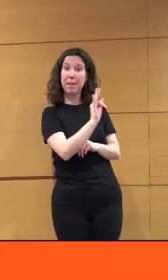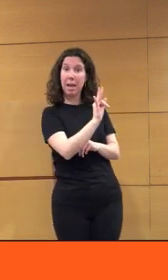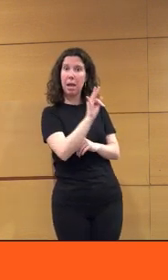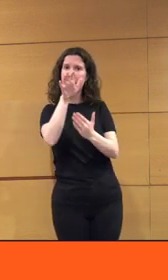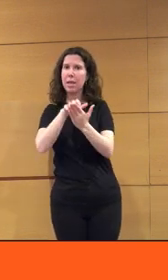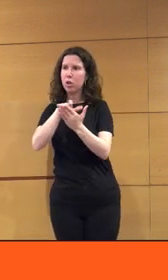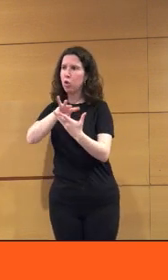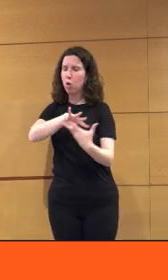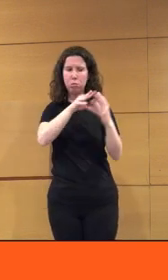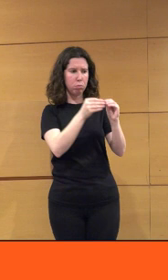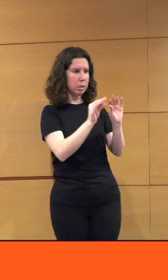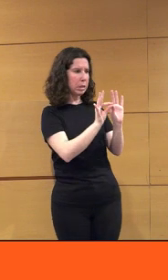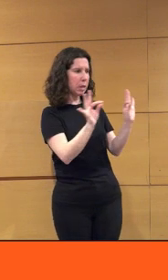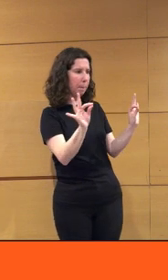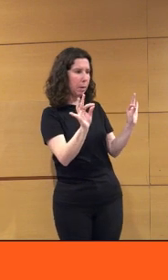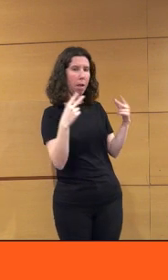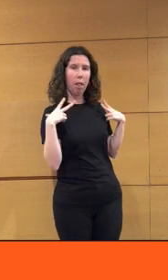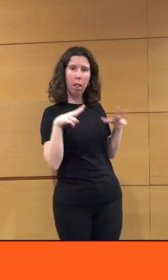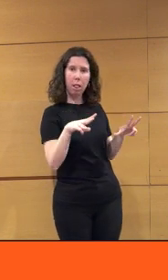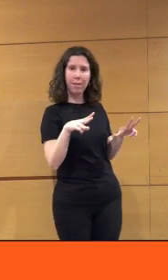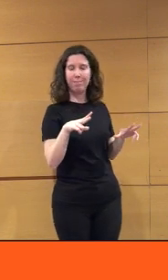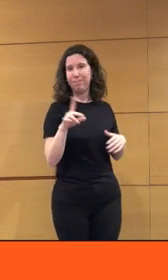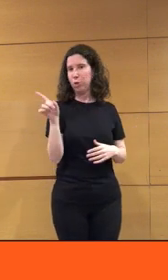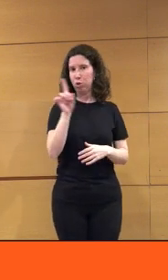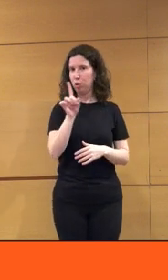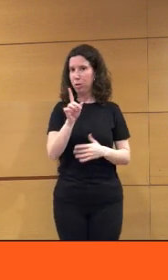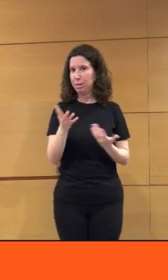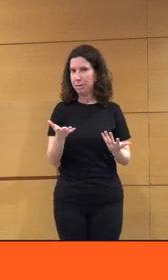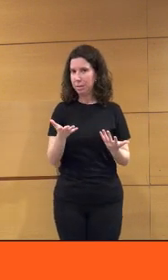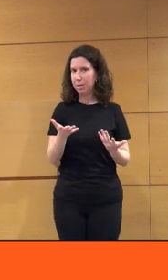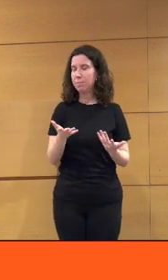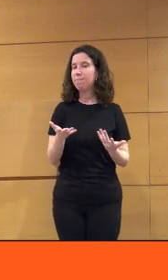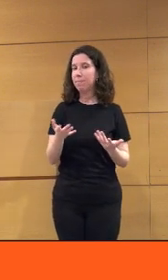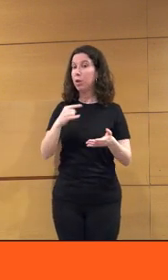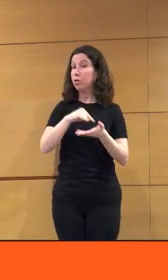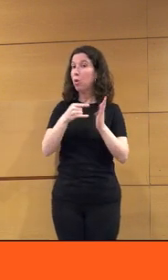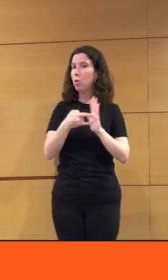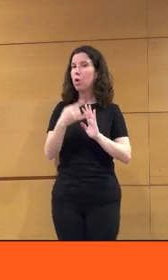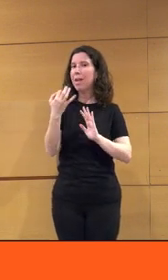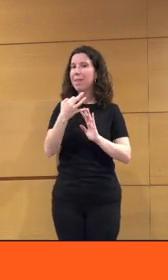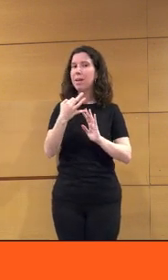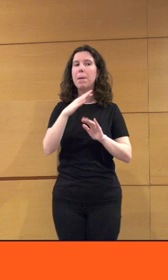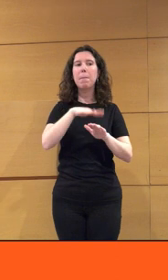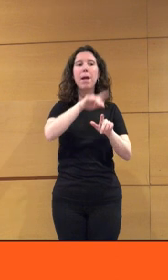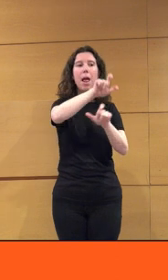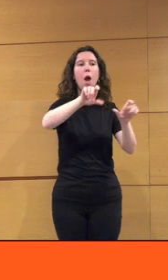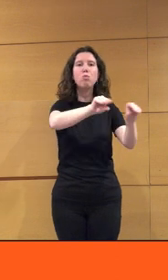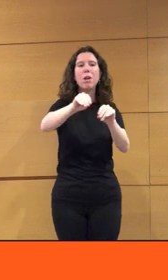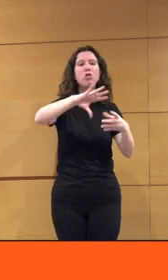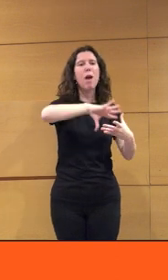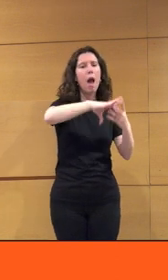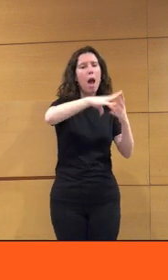participar. No es así. Las soluciones enlatadas tienen que ser adaptadas a los usuarios.